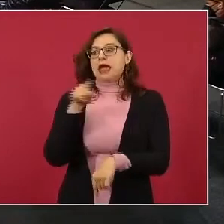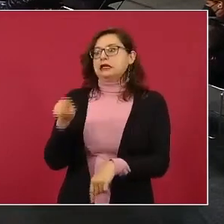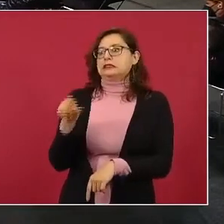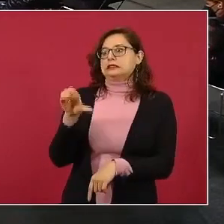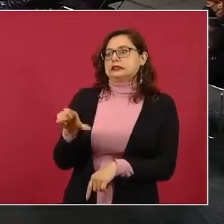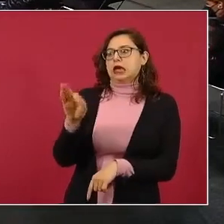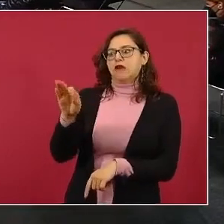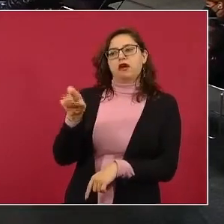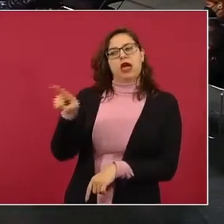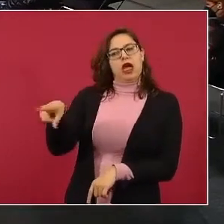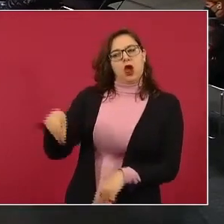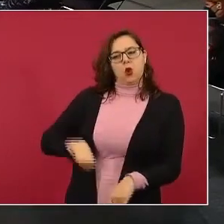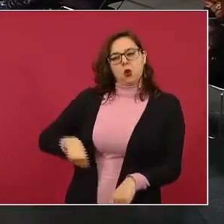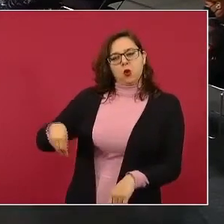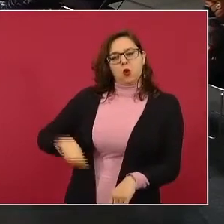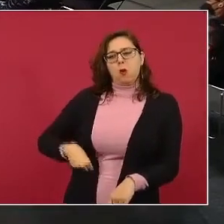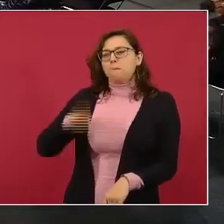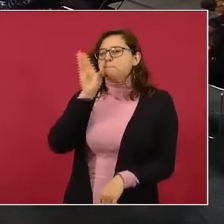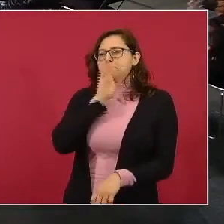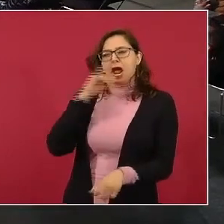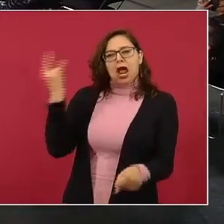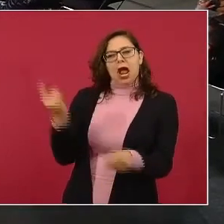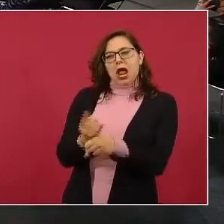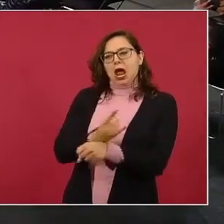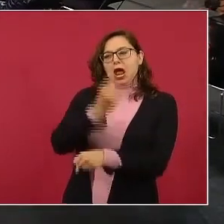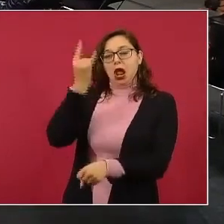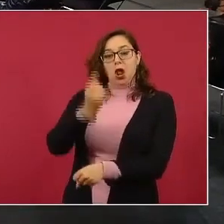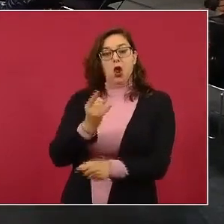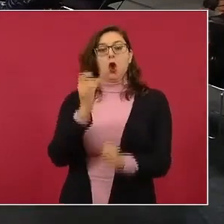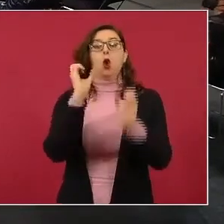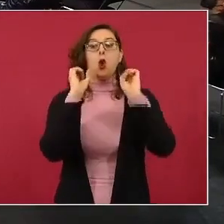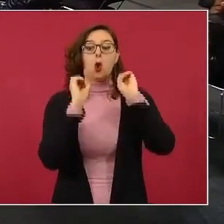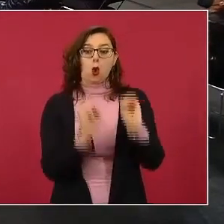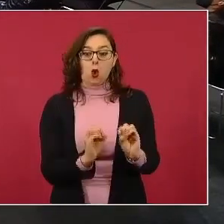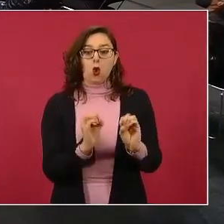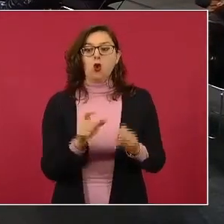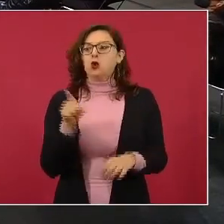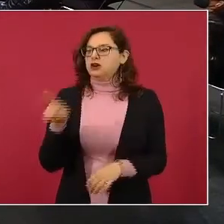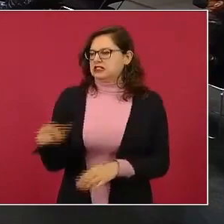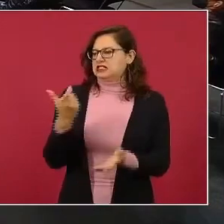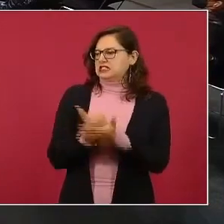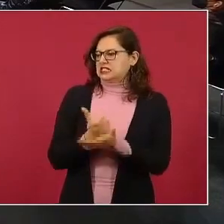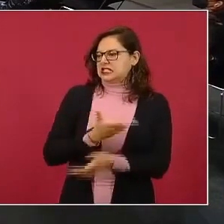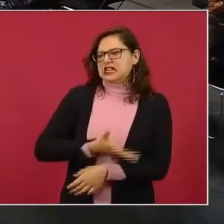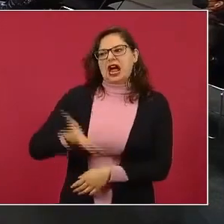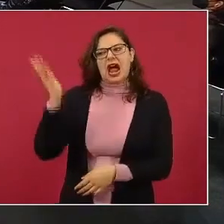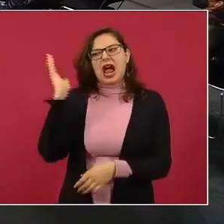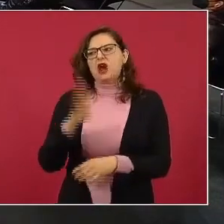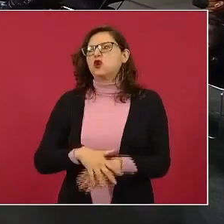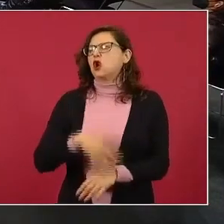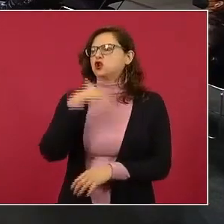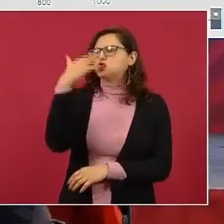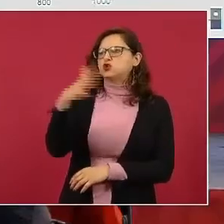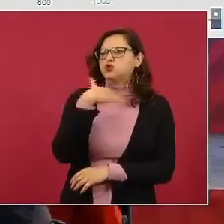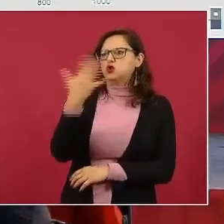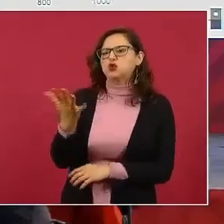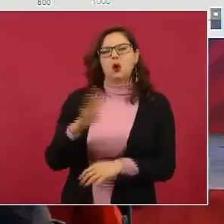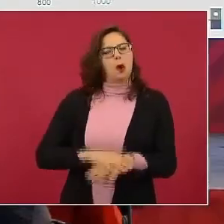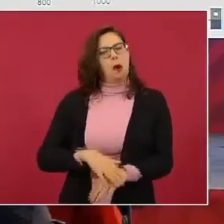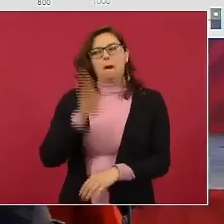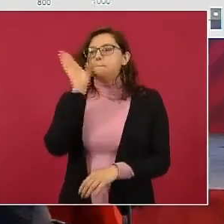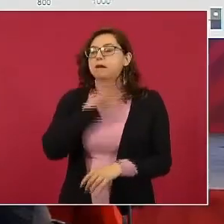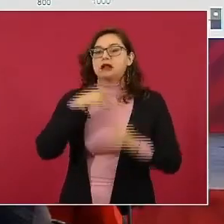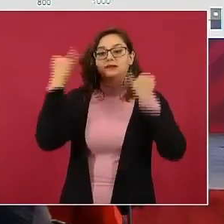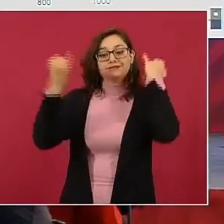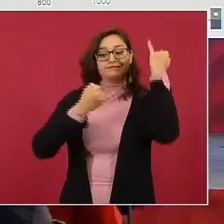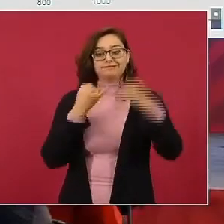Federal de Electricidad o de su ineficiencia, o de que producimos caro o contaminamos además de producir caro.